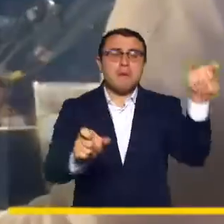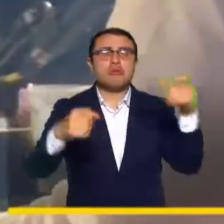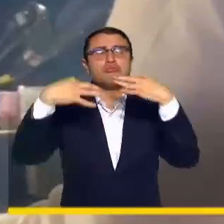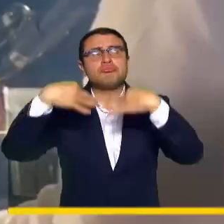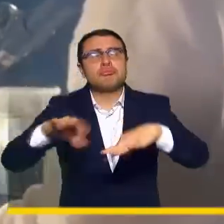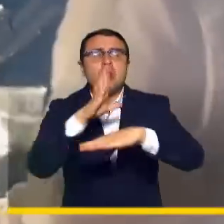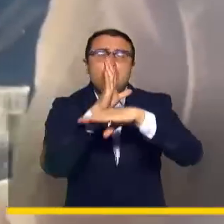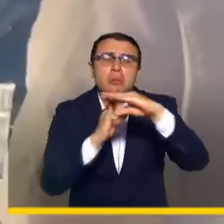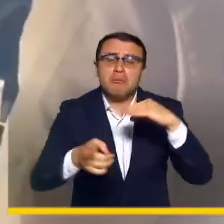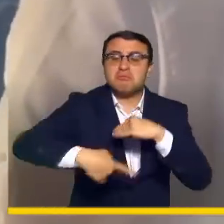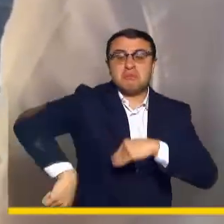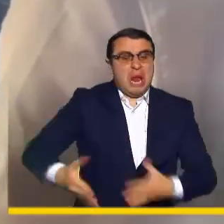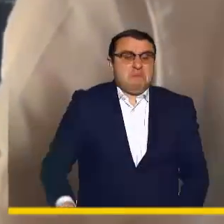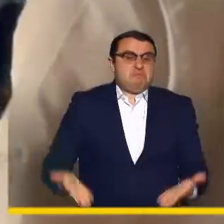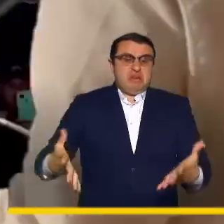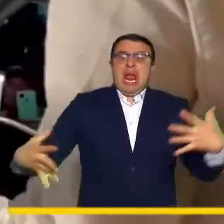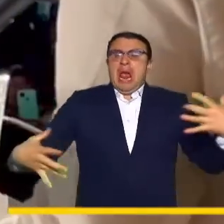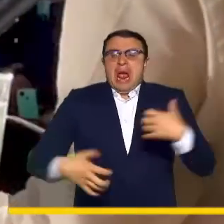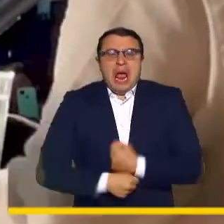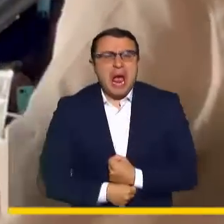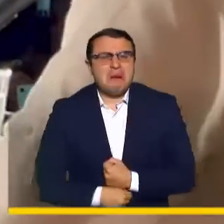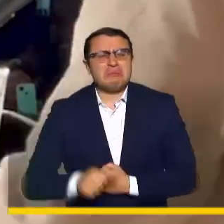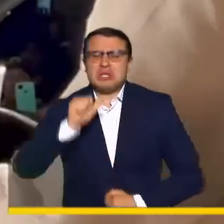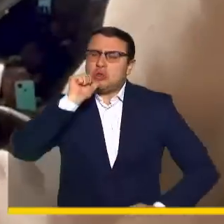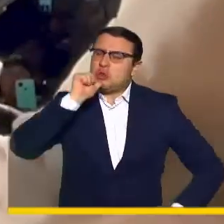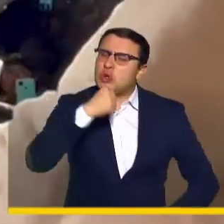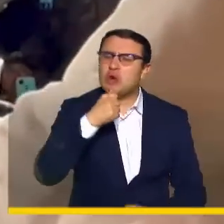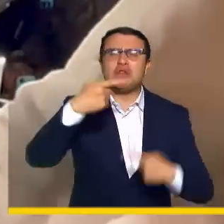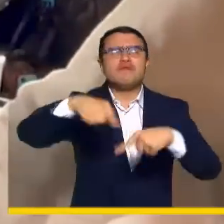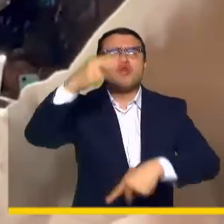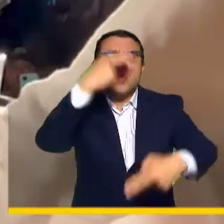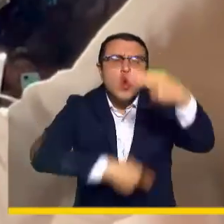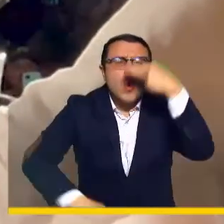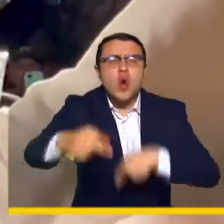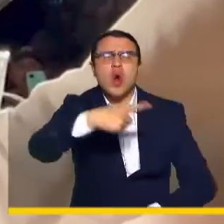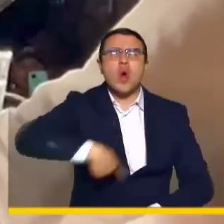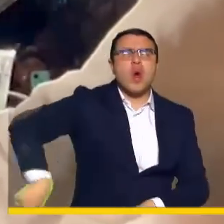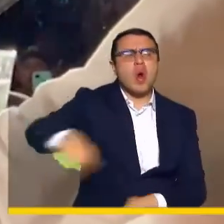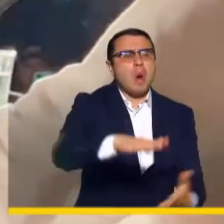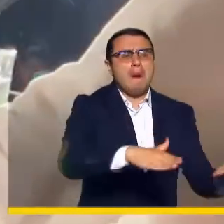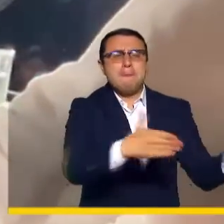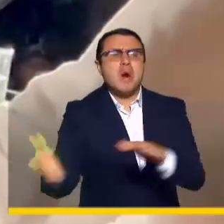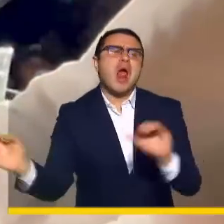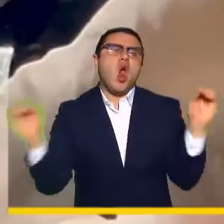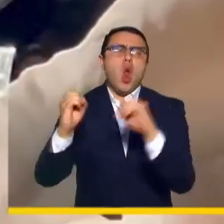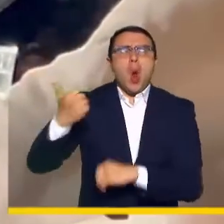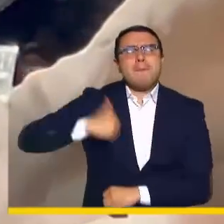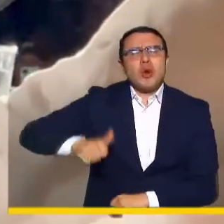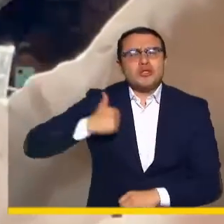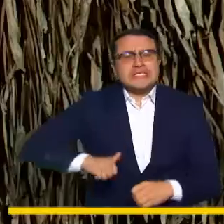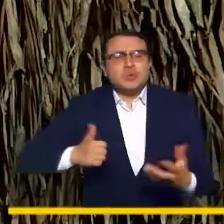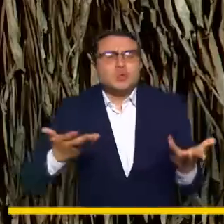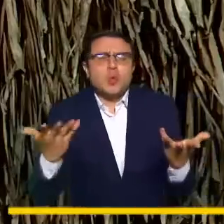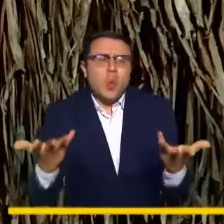humilde al hambre, a la penuria y a sus hijos y a sus hijas quizás a la muerte o a la